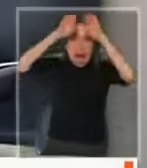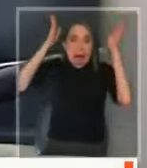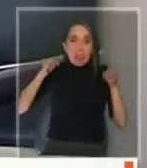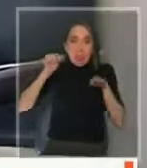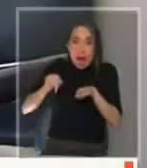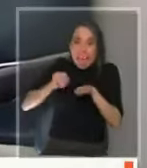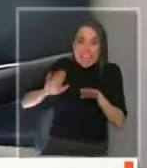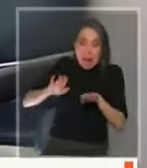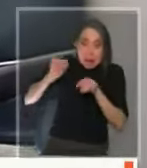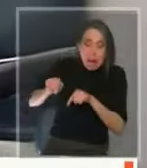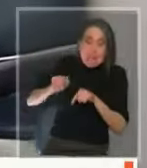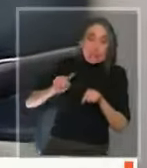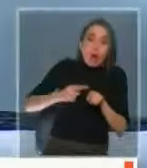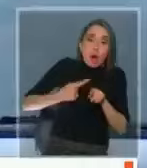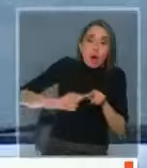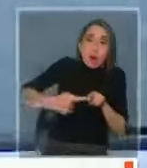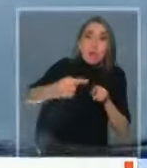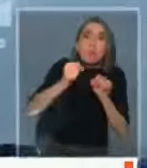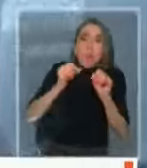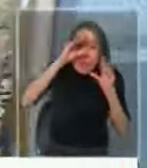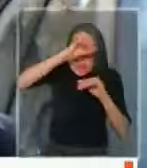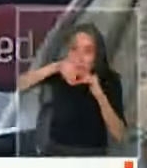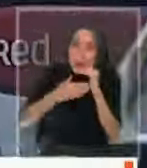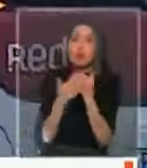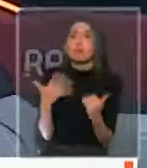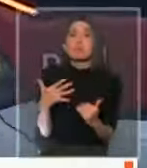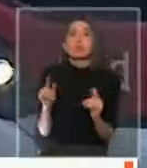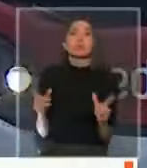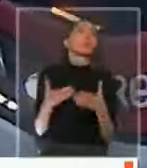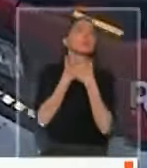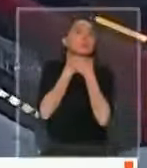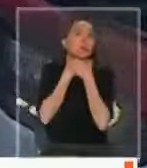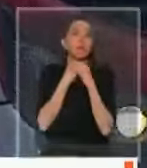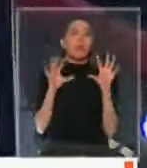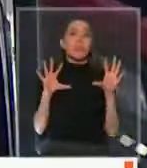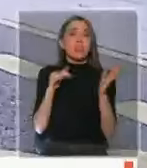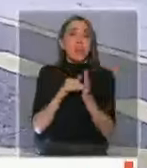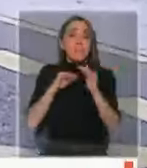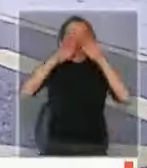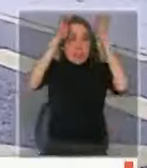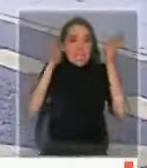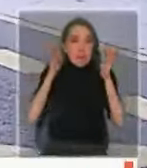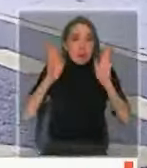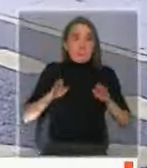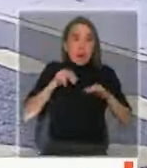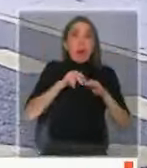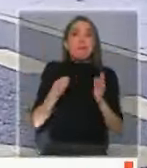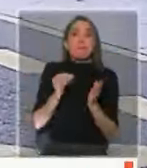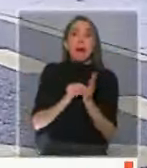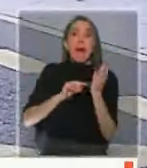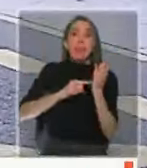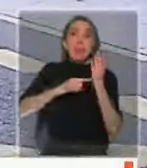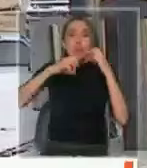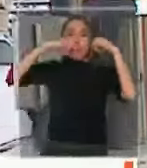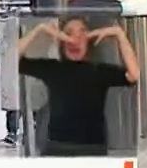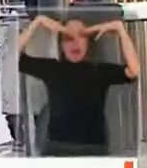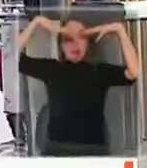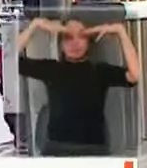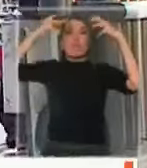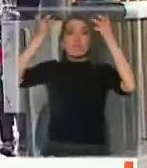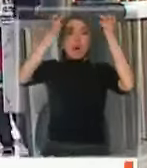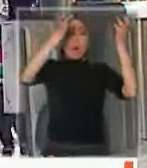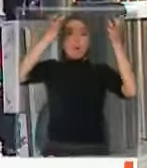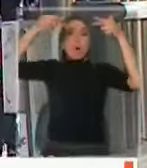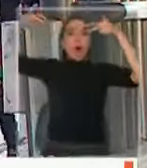en la calle, que es importante. Además, se van a renovar 10.000 paraderos con más tecnología, iluminación y cámaras.